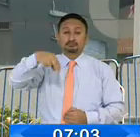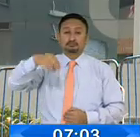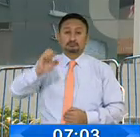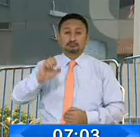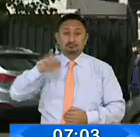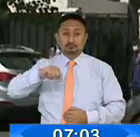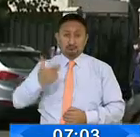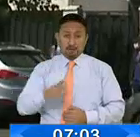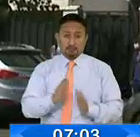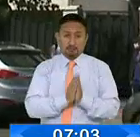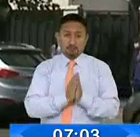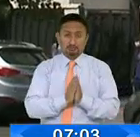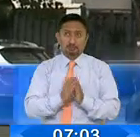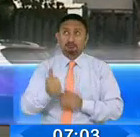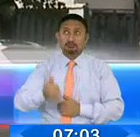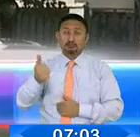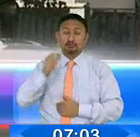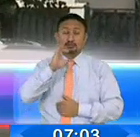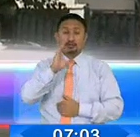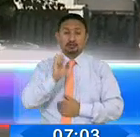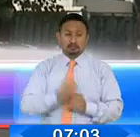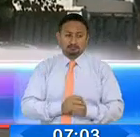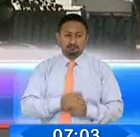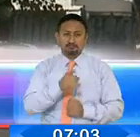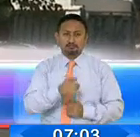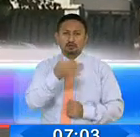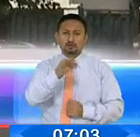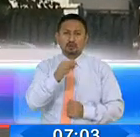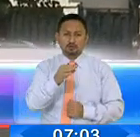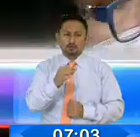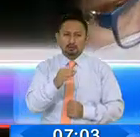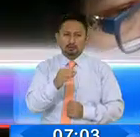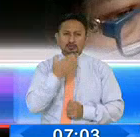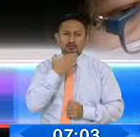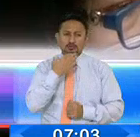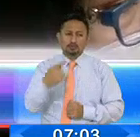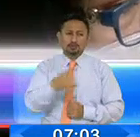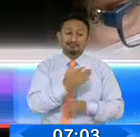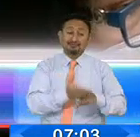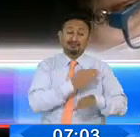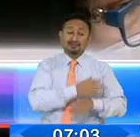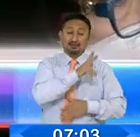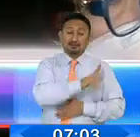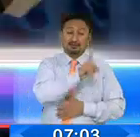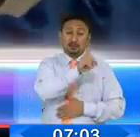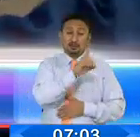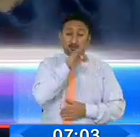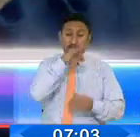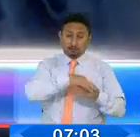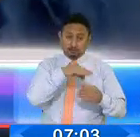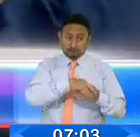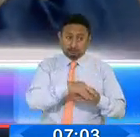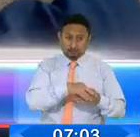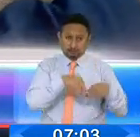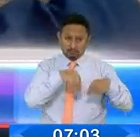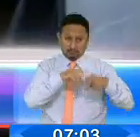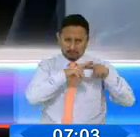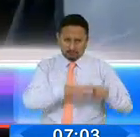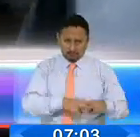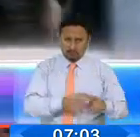le solicitó el TCE que remita el expediente con el que se permitió la revisión de los votos en 31